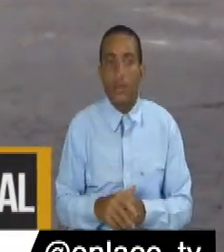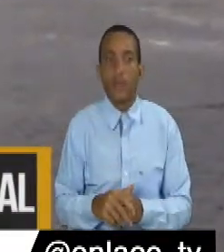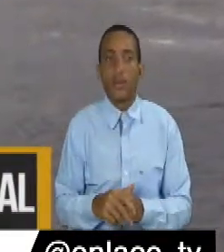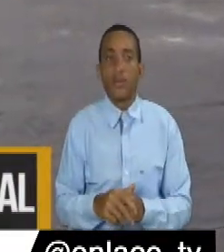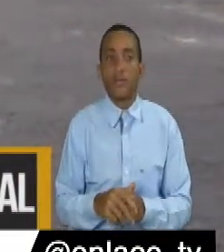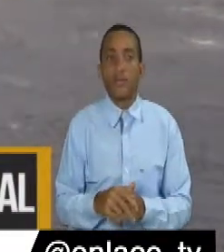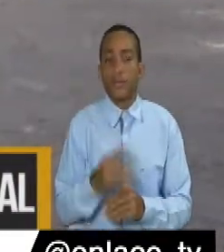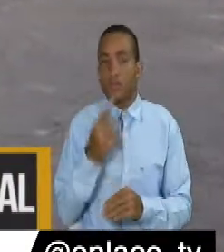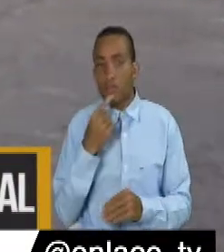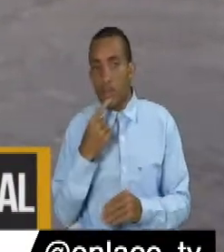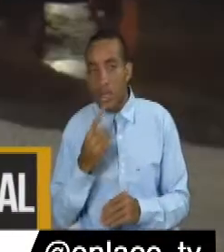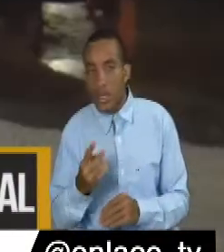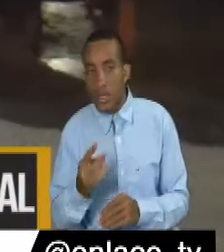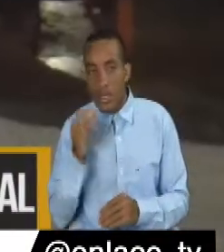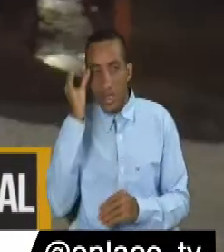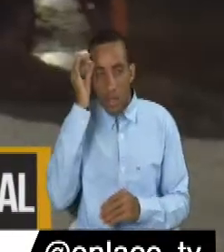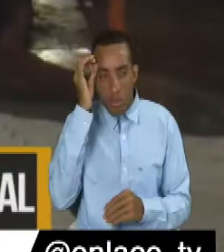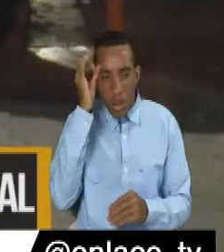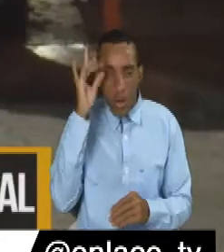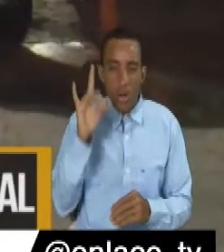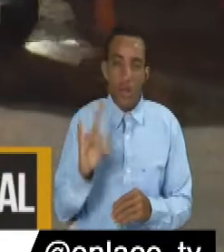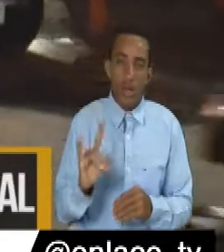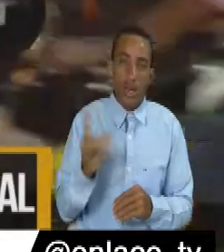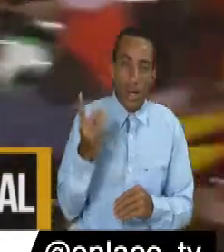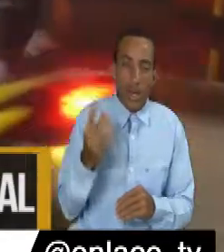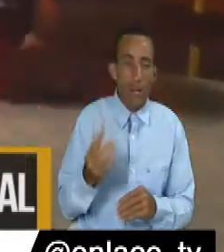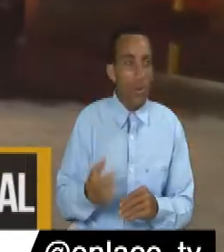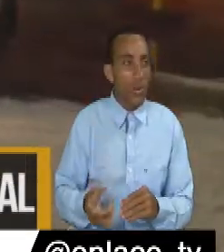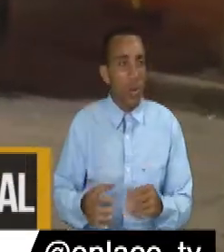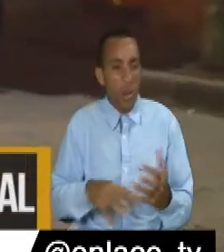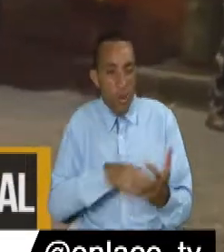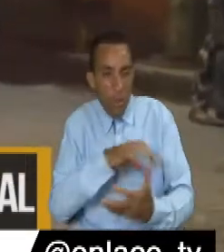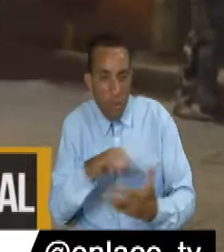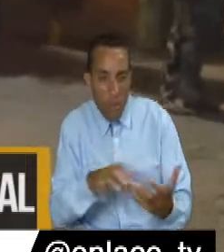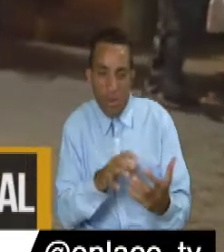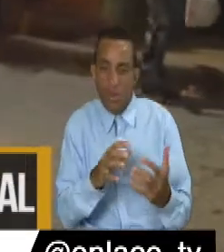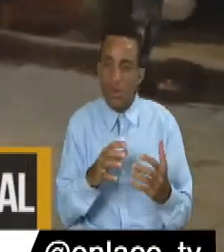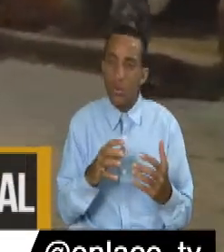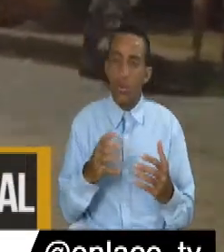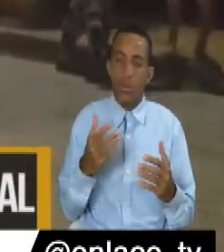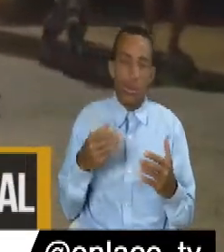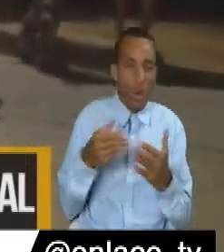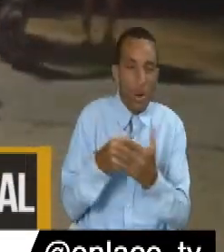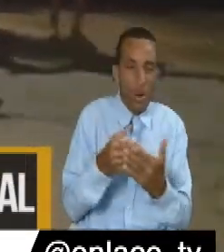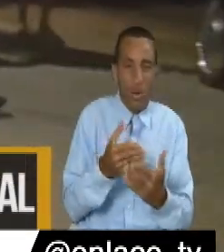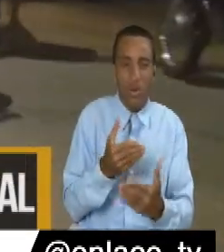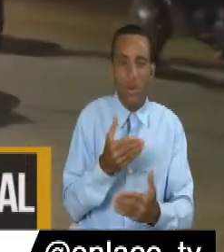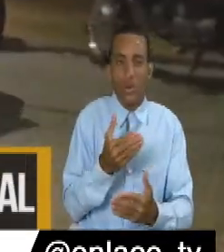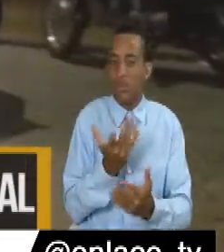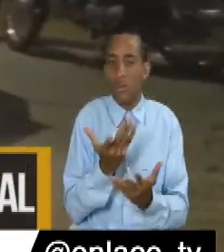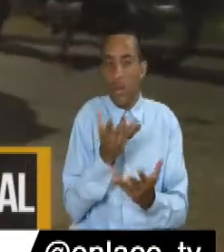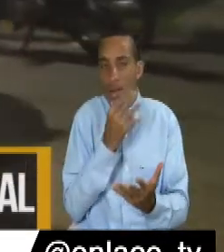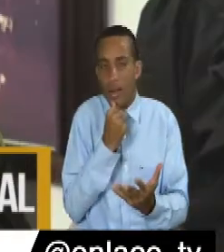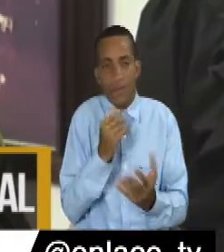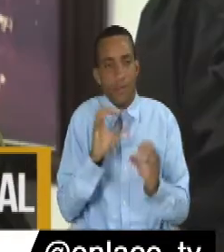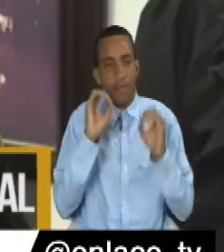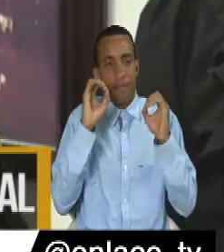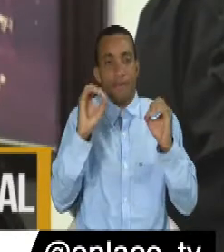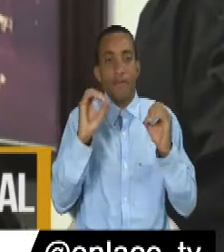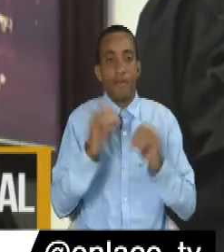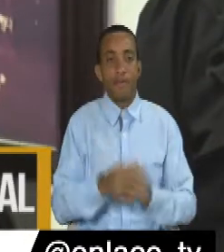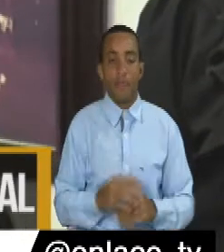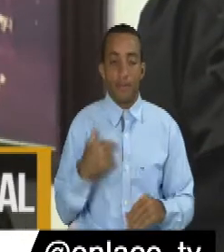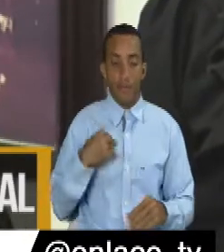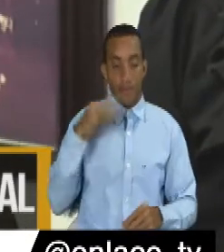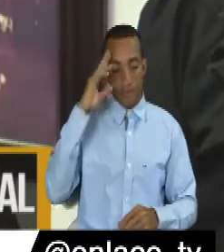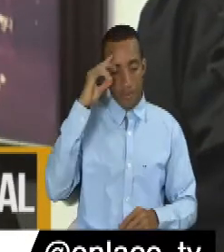diga que de pronto vaya a haber algún tipo de alteración al orden público. Por ahora lo que podemos decir como Policía Nacional es que